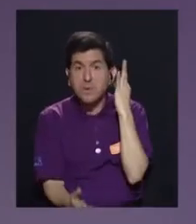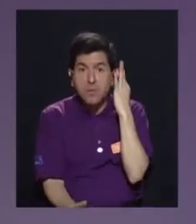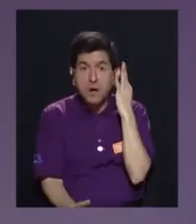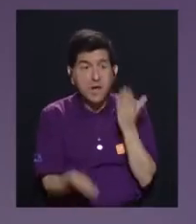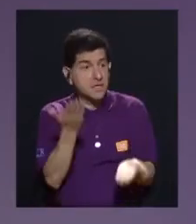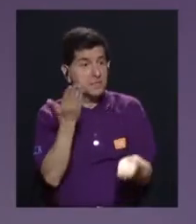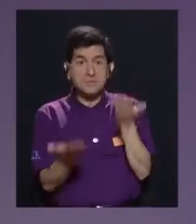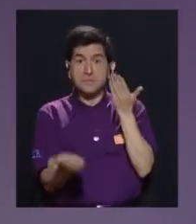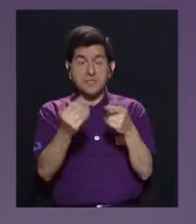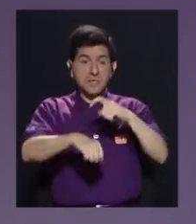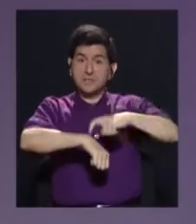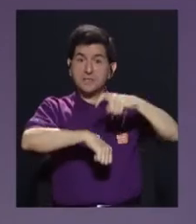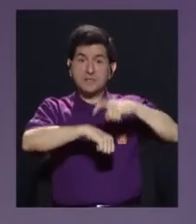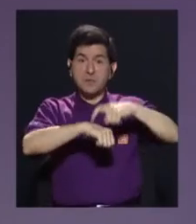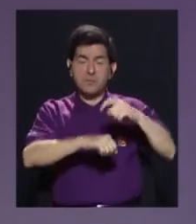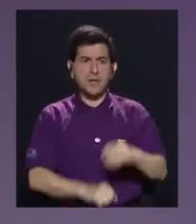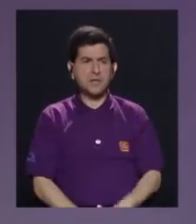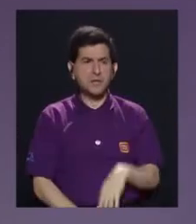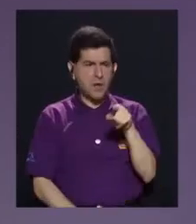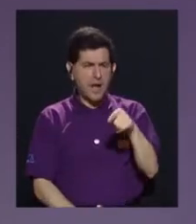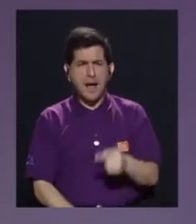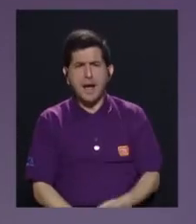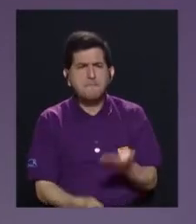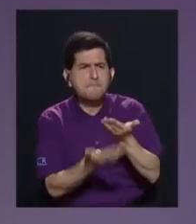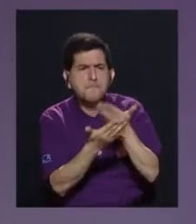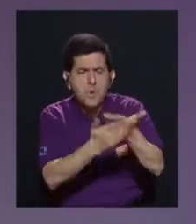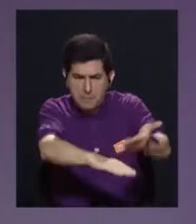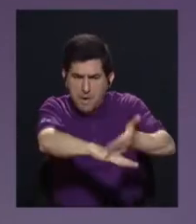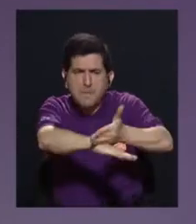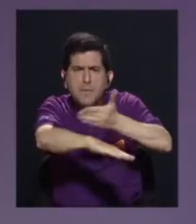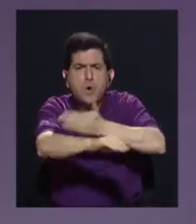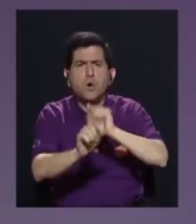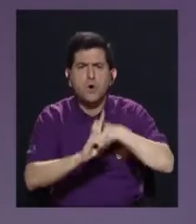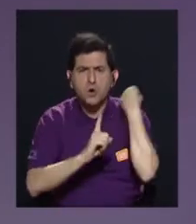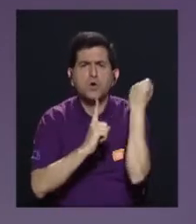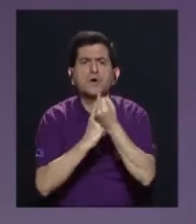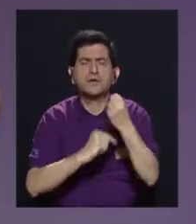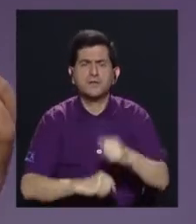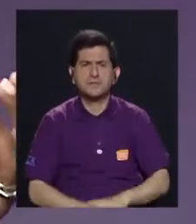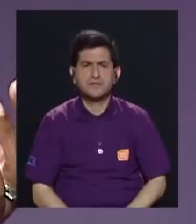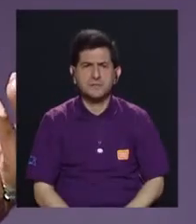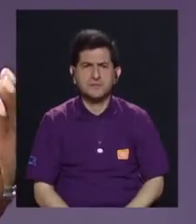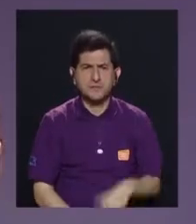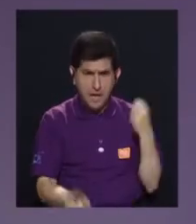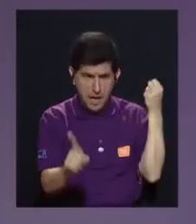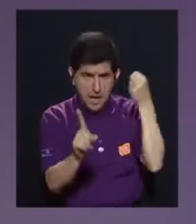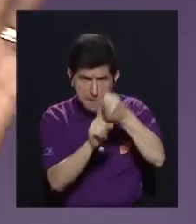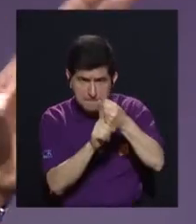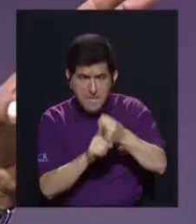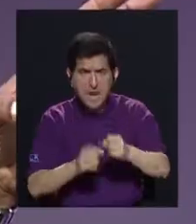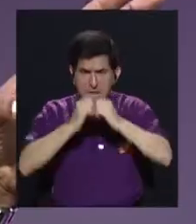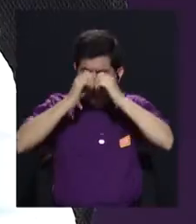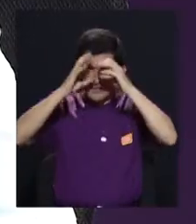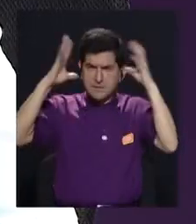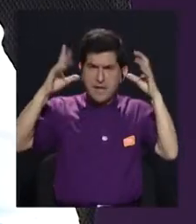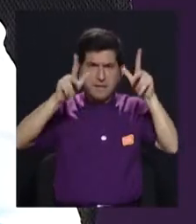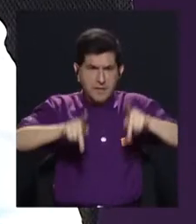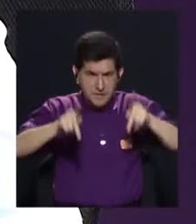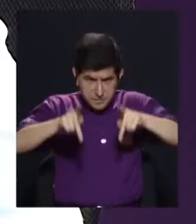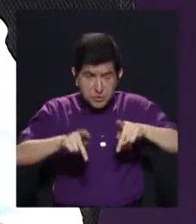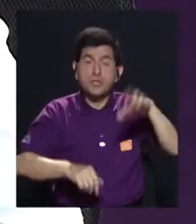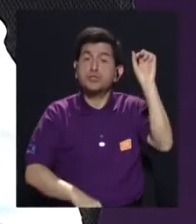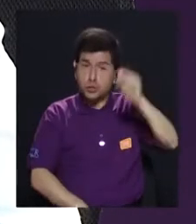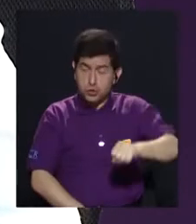parece que también hay una señal importante de avance en la sociedad espacial e imaginarias el acto el imaginario y